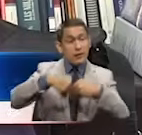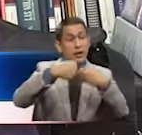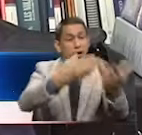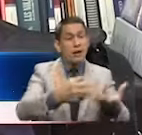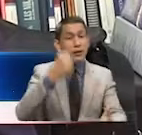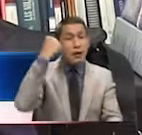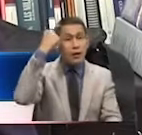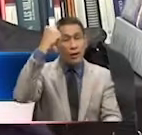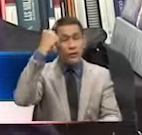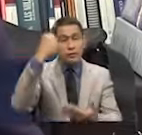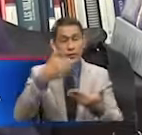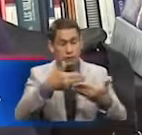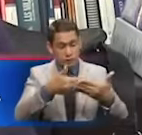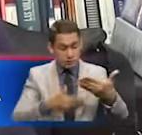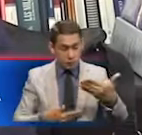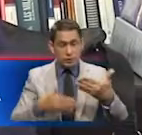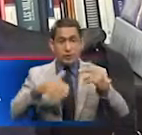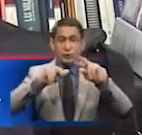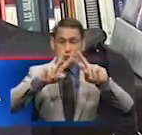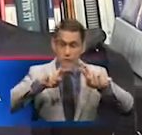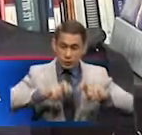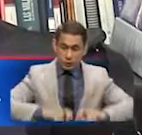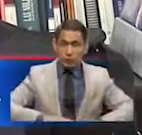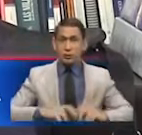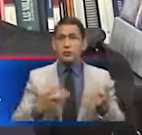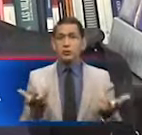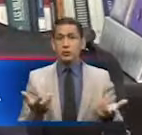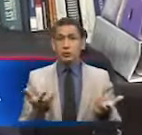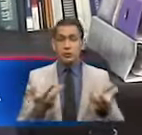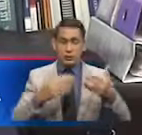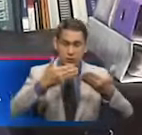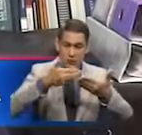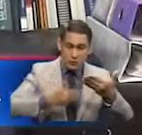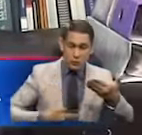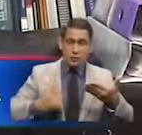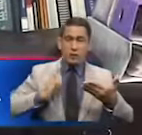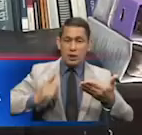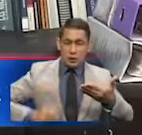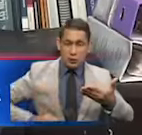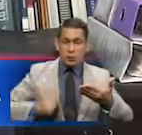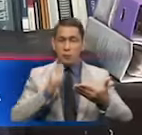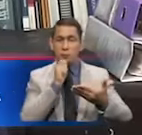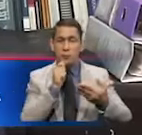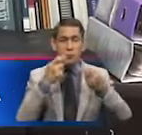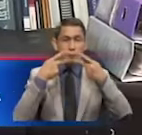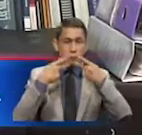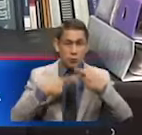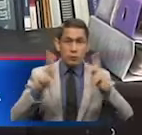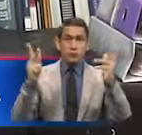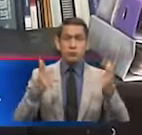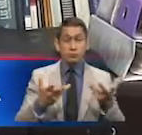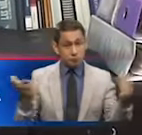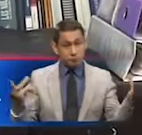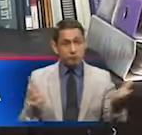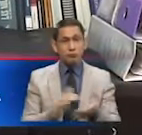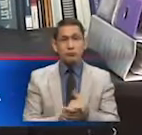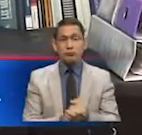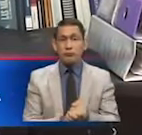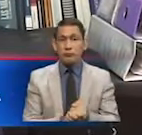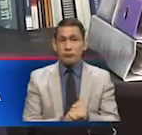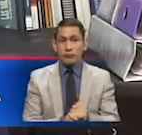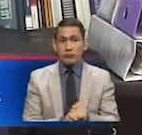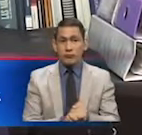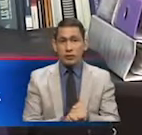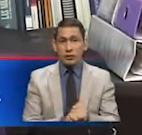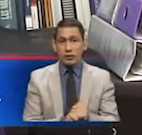procedimiento expedito, con informes administrativos, de salud, privados, públicos, todas esas cosas. O sea, no que no sea fácil,